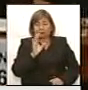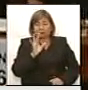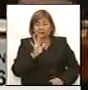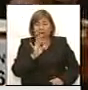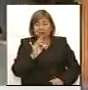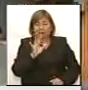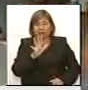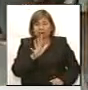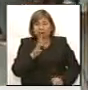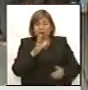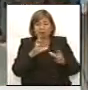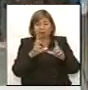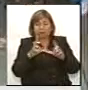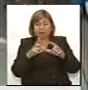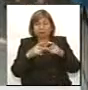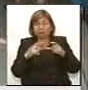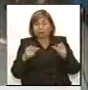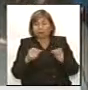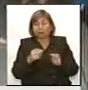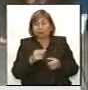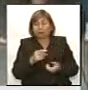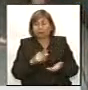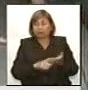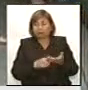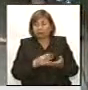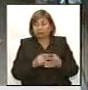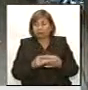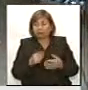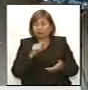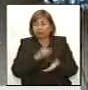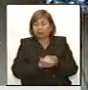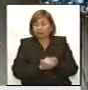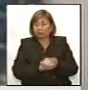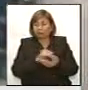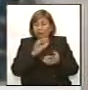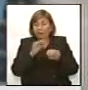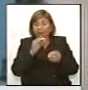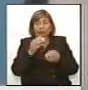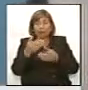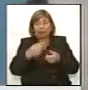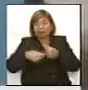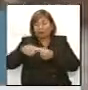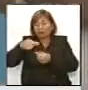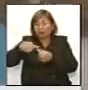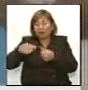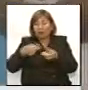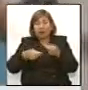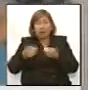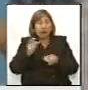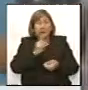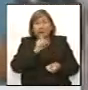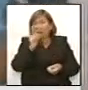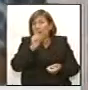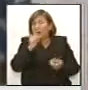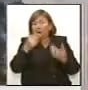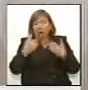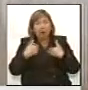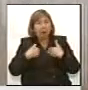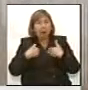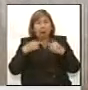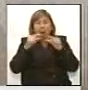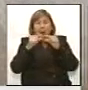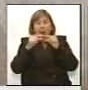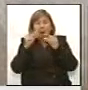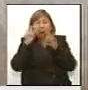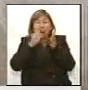2.897.785 documentos nacionales de identidad que se encuentran en circulación y de hecho no cuentan con los